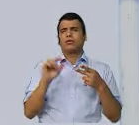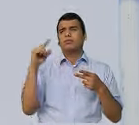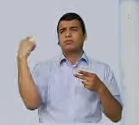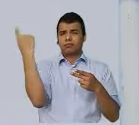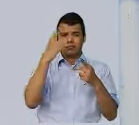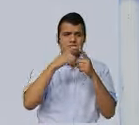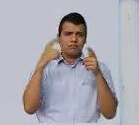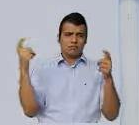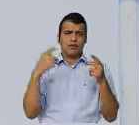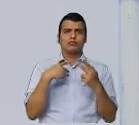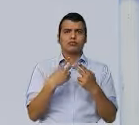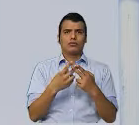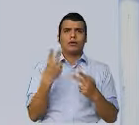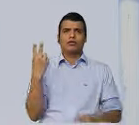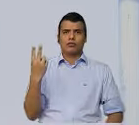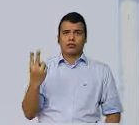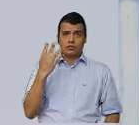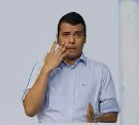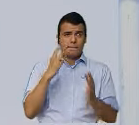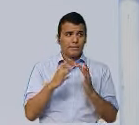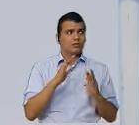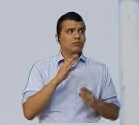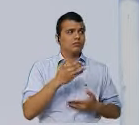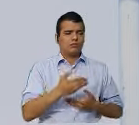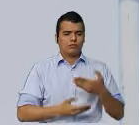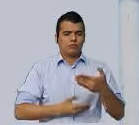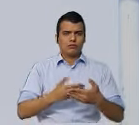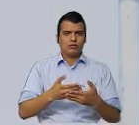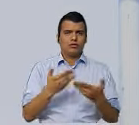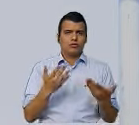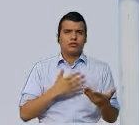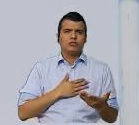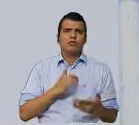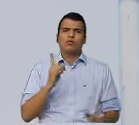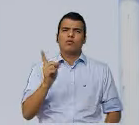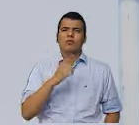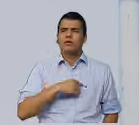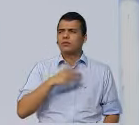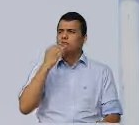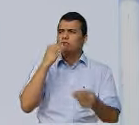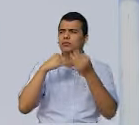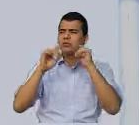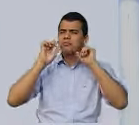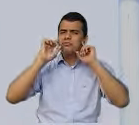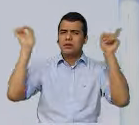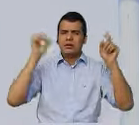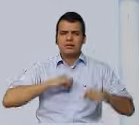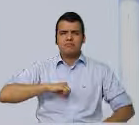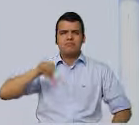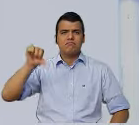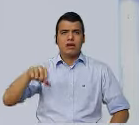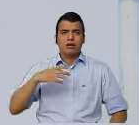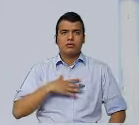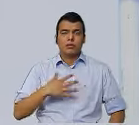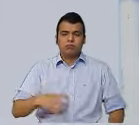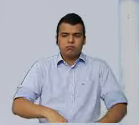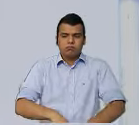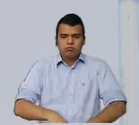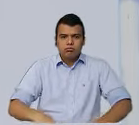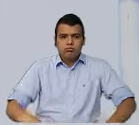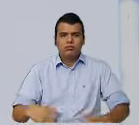que está asociado al proceso de los malos hábitos de alimentación, a la obesidad.